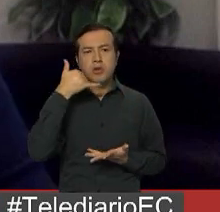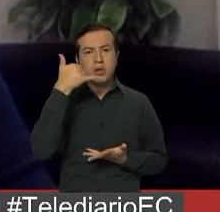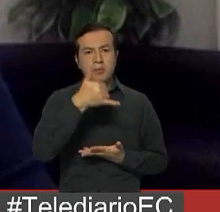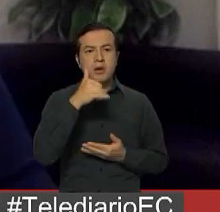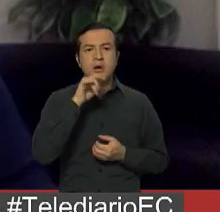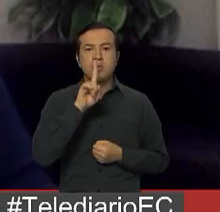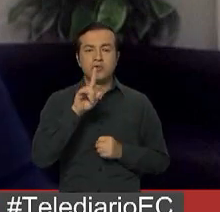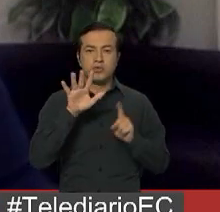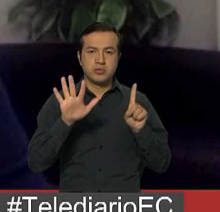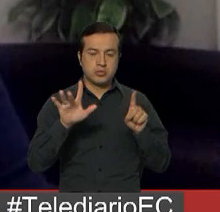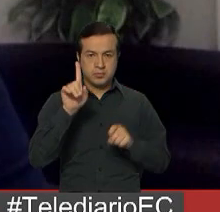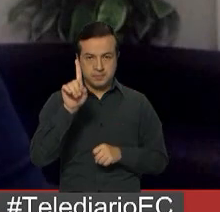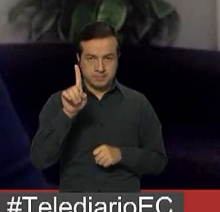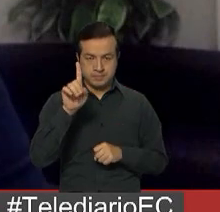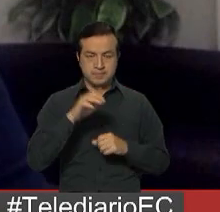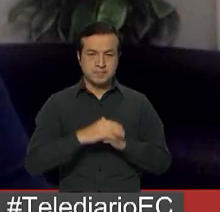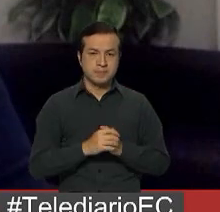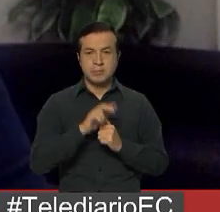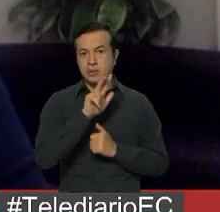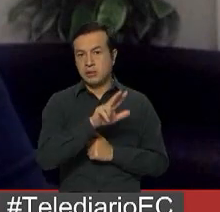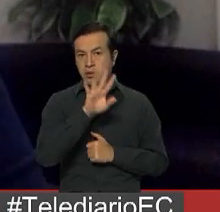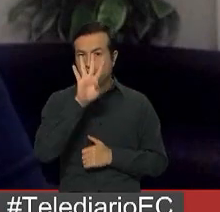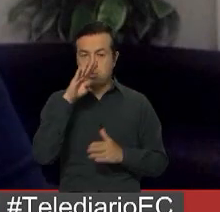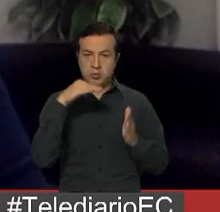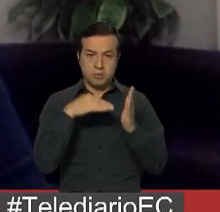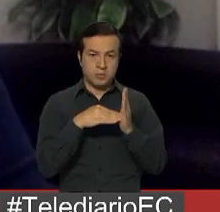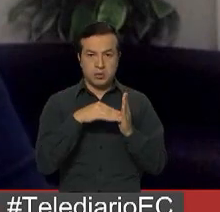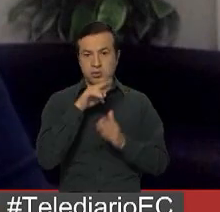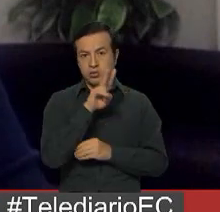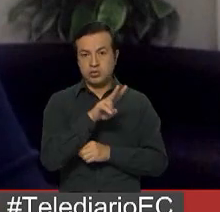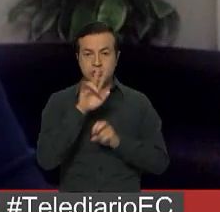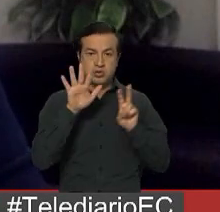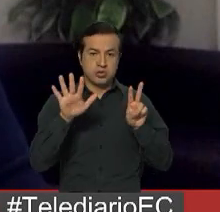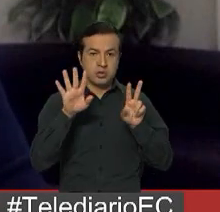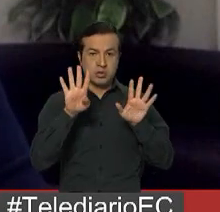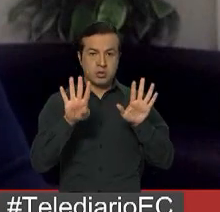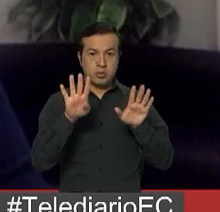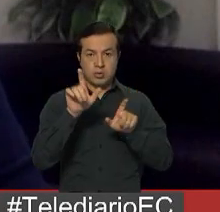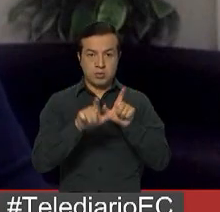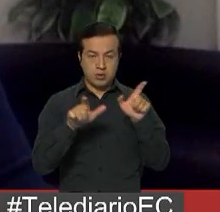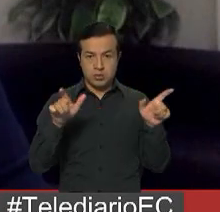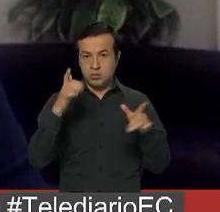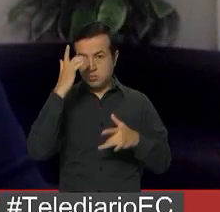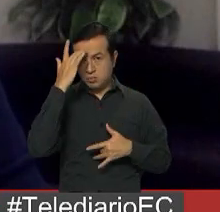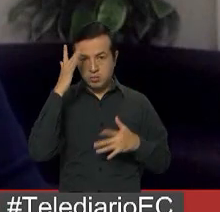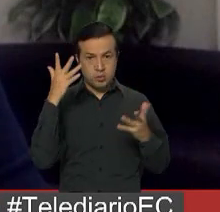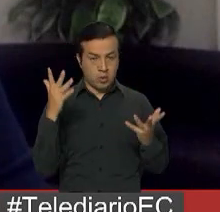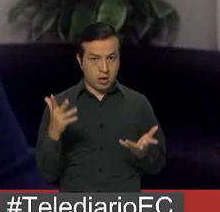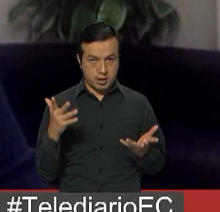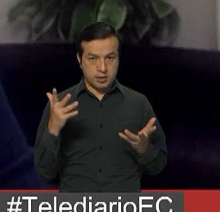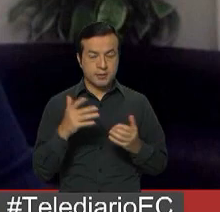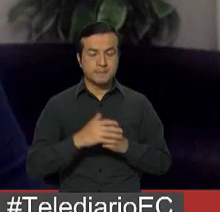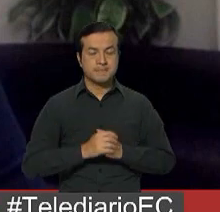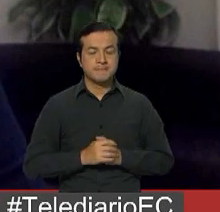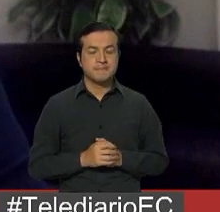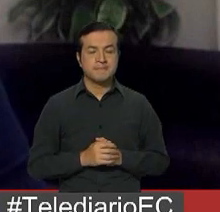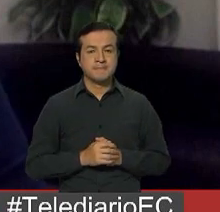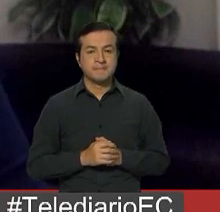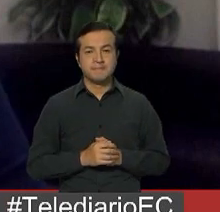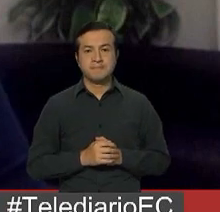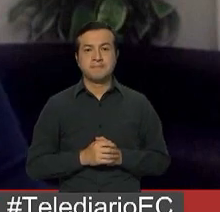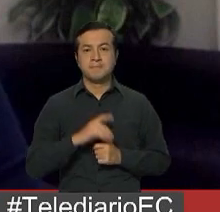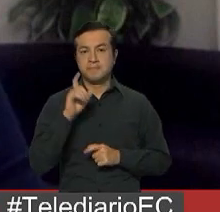171 que 34 mil 279 casos son descartados y